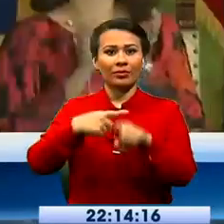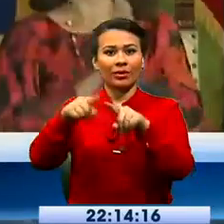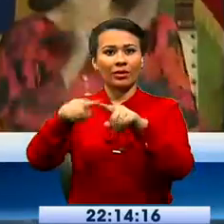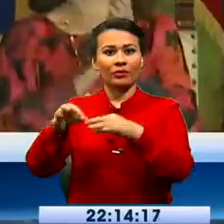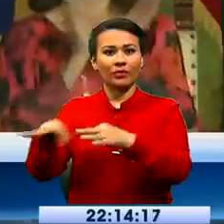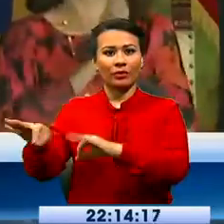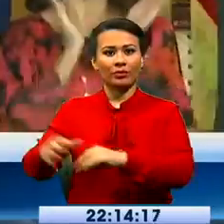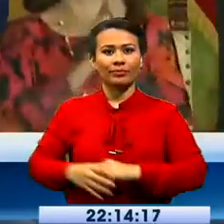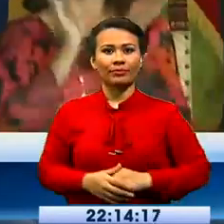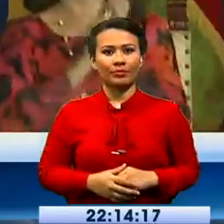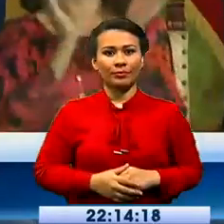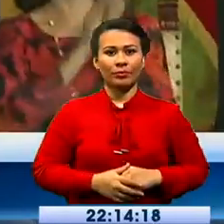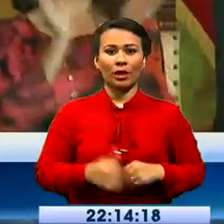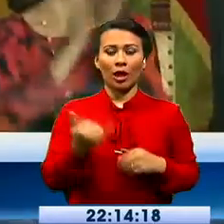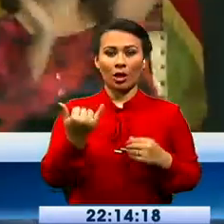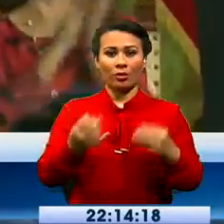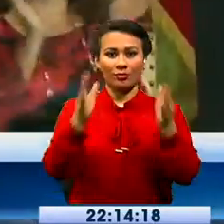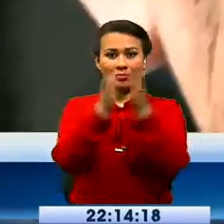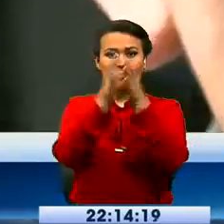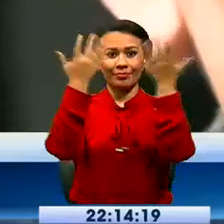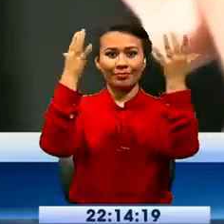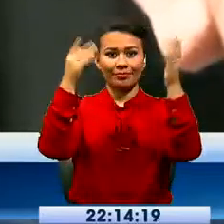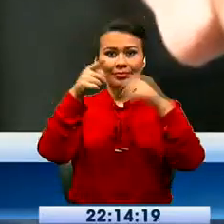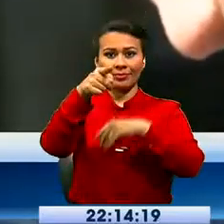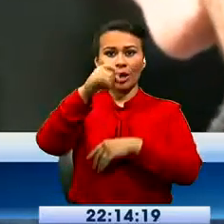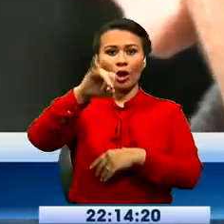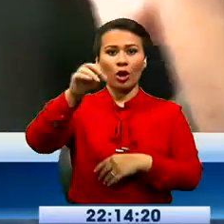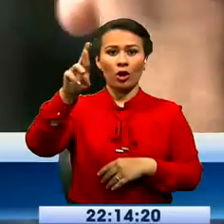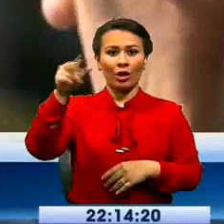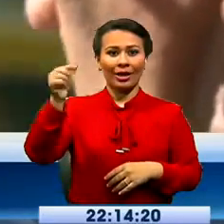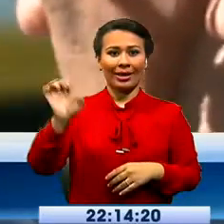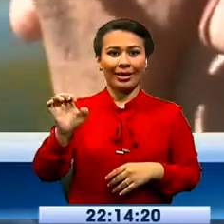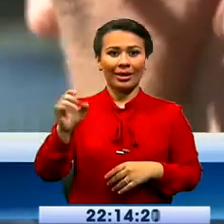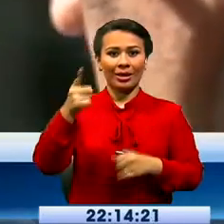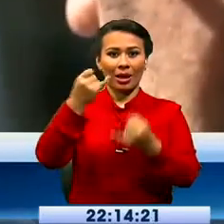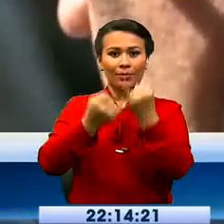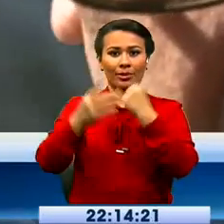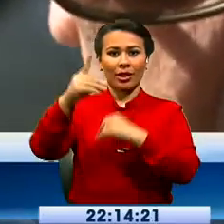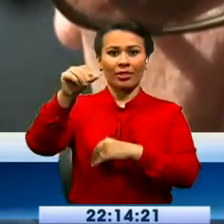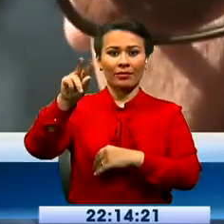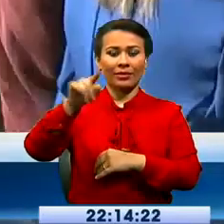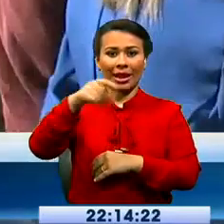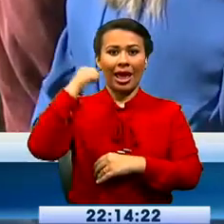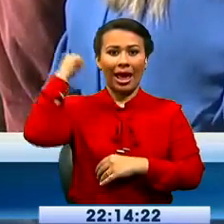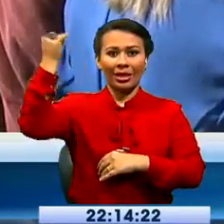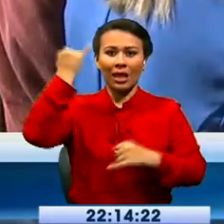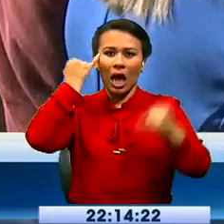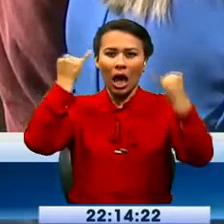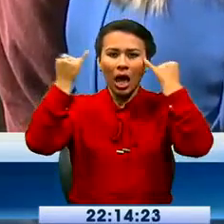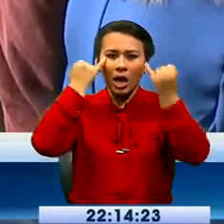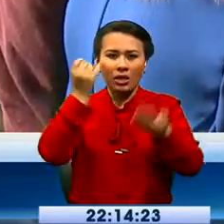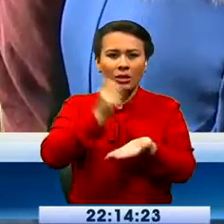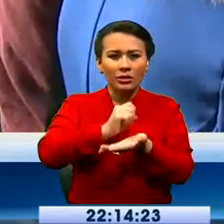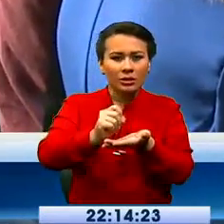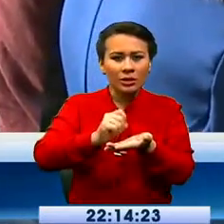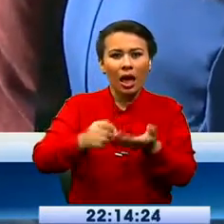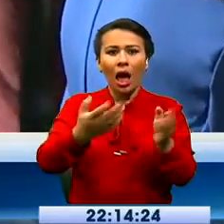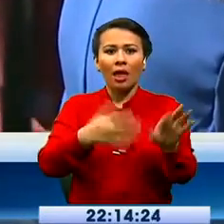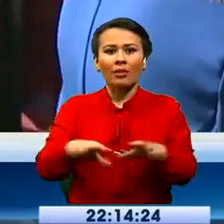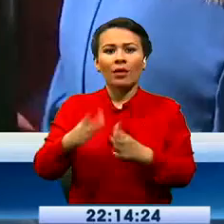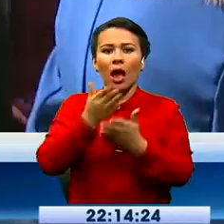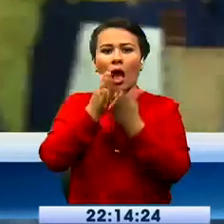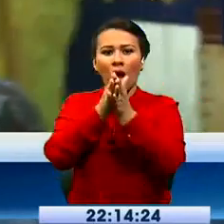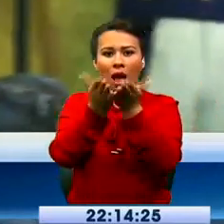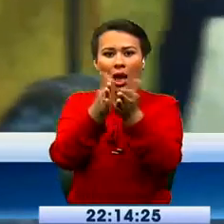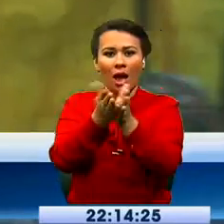categorías. Un fuerte aplauso, por favor. Jorge Dávila Vázquez es el ganador en la categoría Creaciones, Realizaciones o Actividades